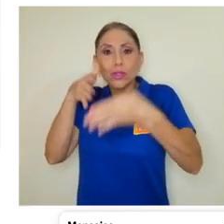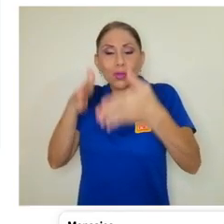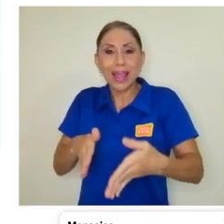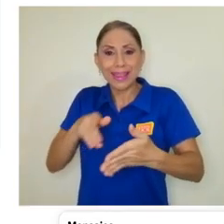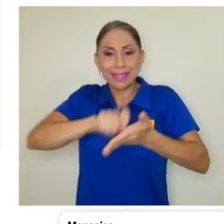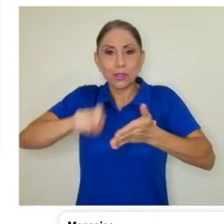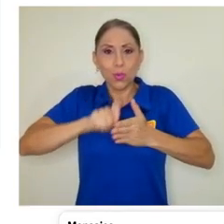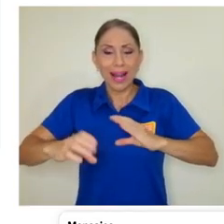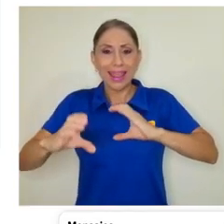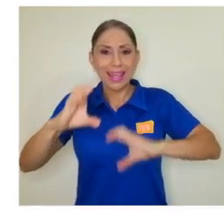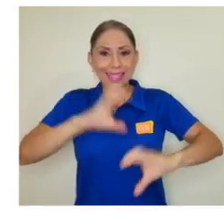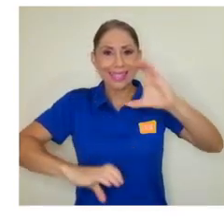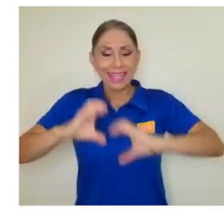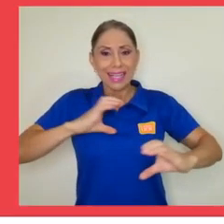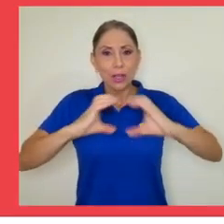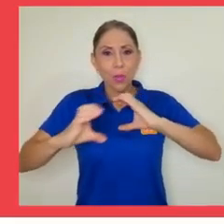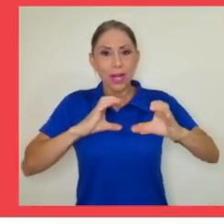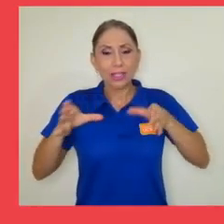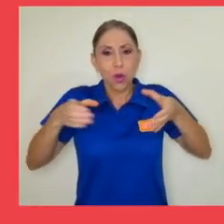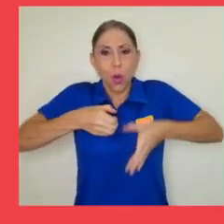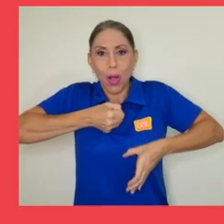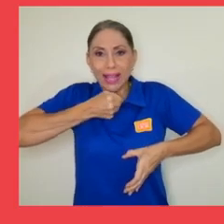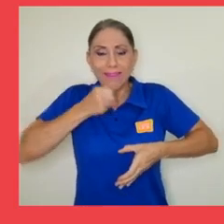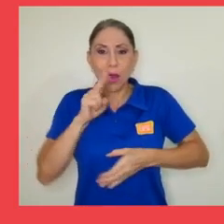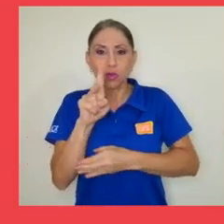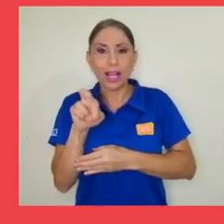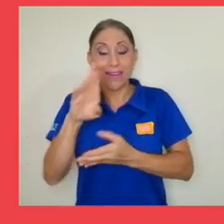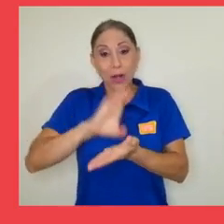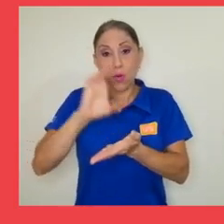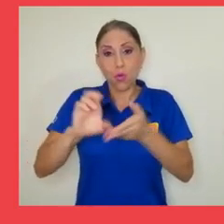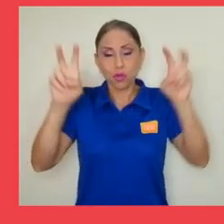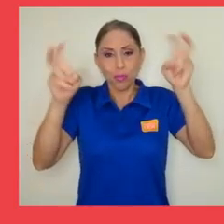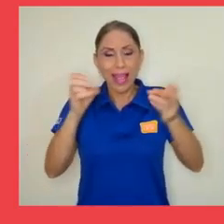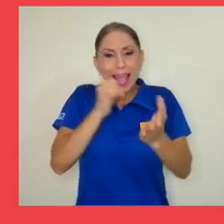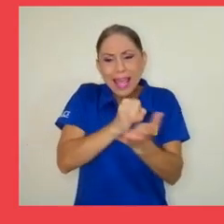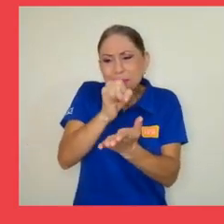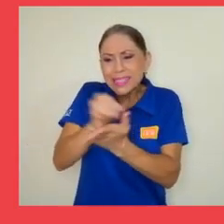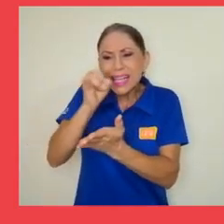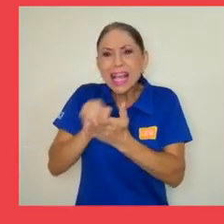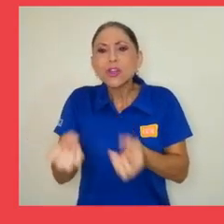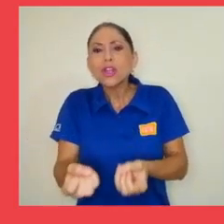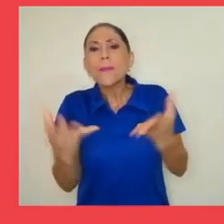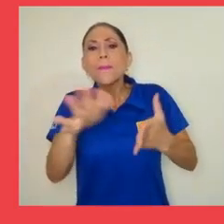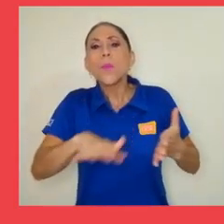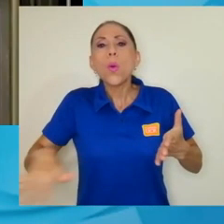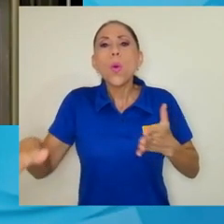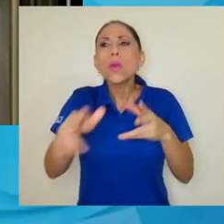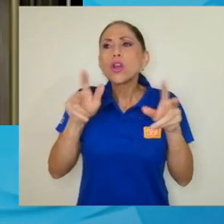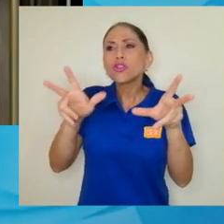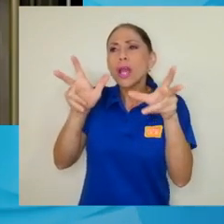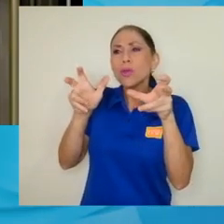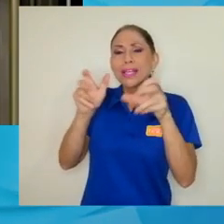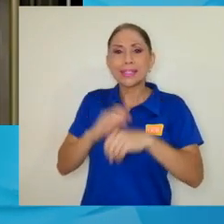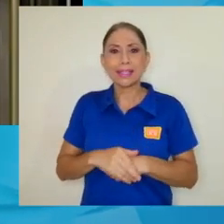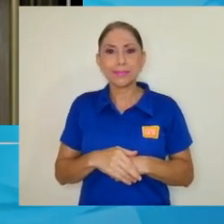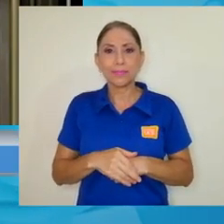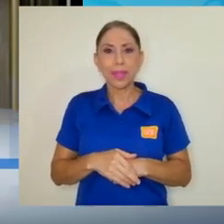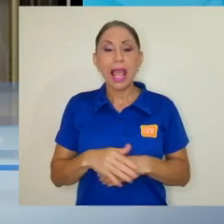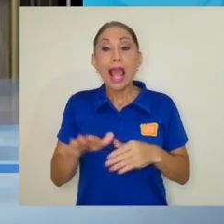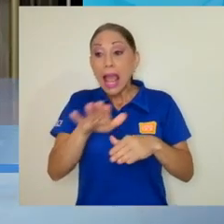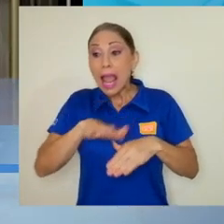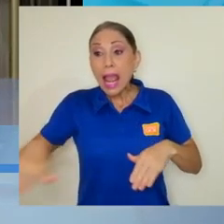Escuela de Ciencias de la Comunicación Colectiva de la UCR en el curso Investigación de Públicos y Audiencias. El curso está pensado